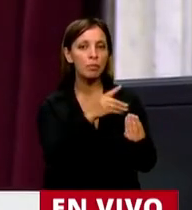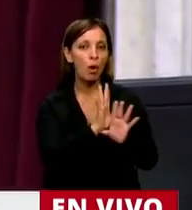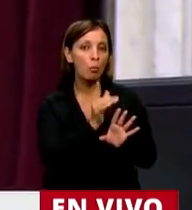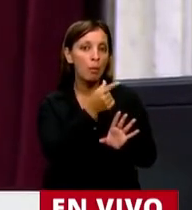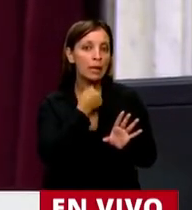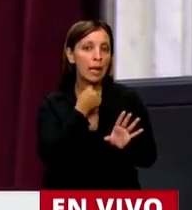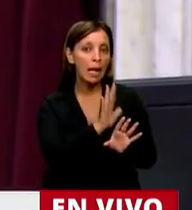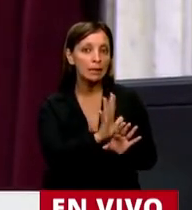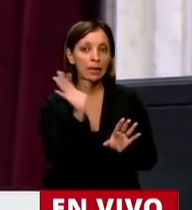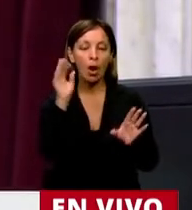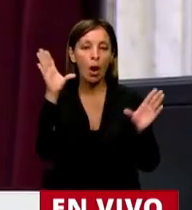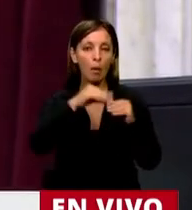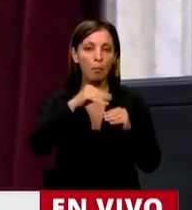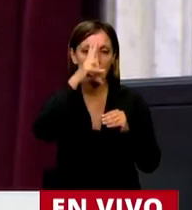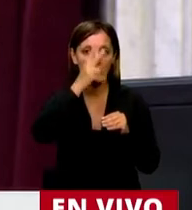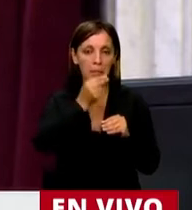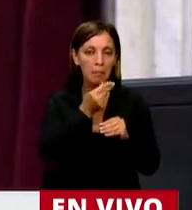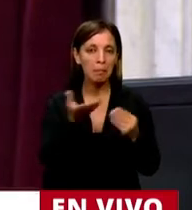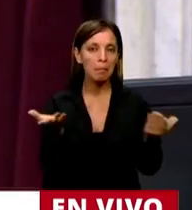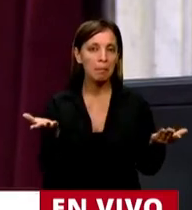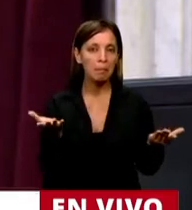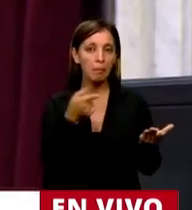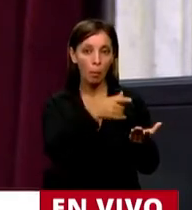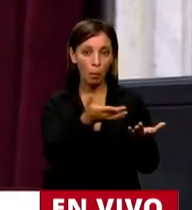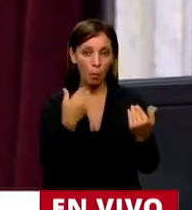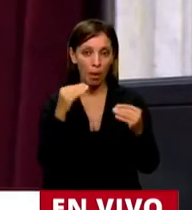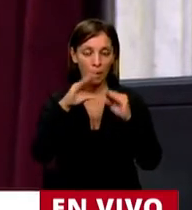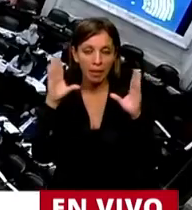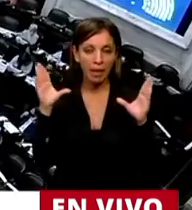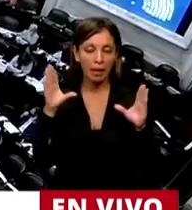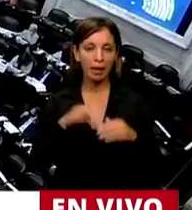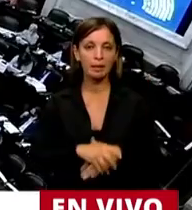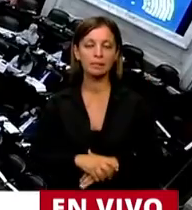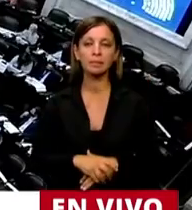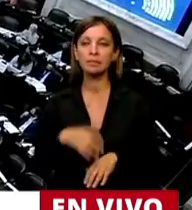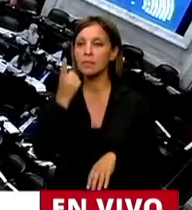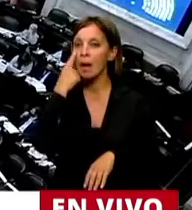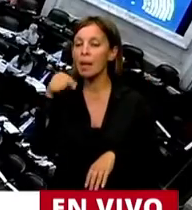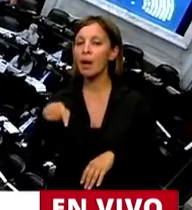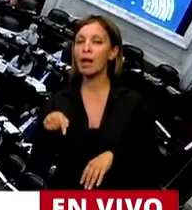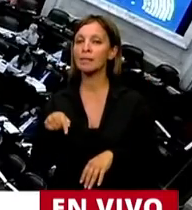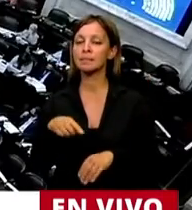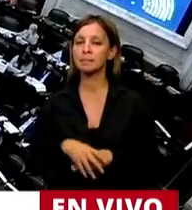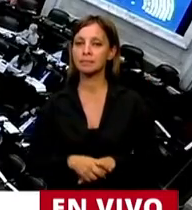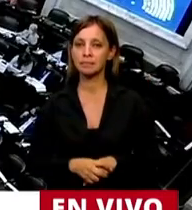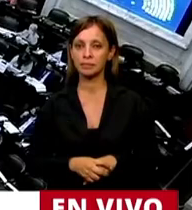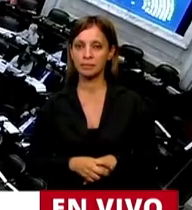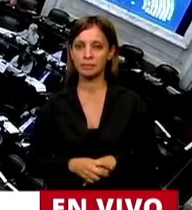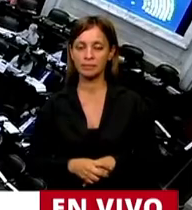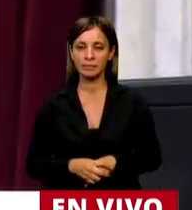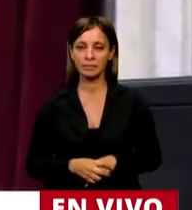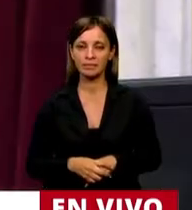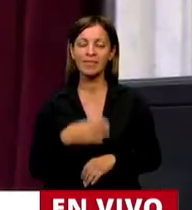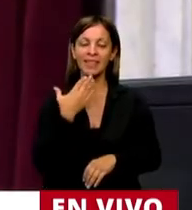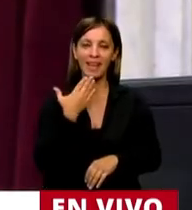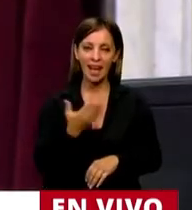voluntad suya, se le apagó la cámara. Digo, si la puede encender. A ver ahora. Ahora lo vemos. A ver ahora. Adelante.